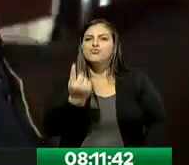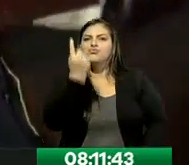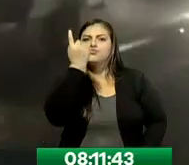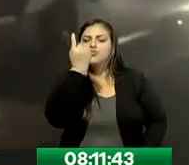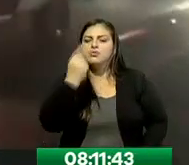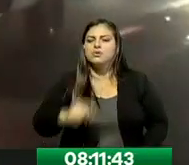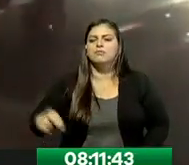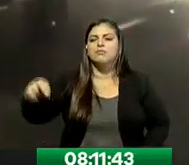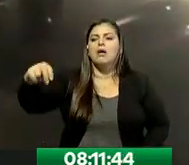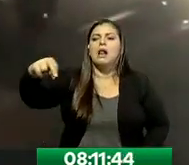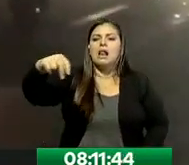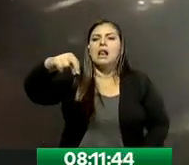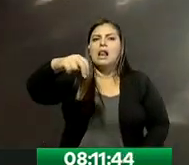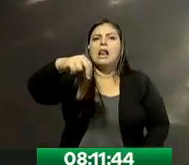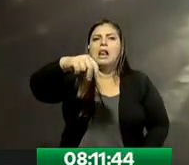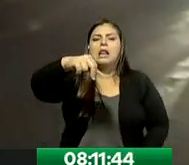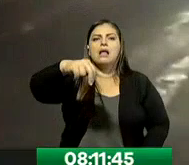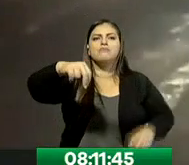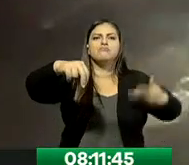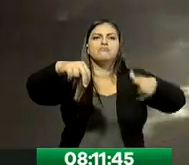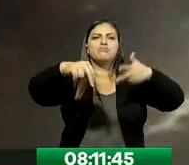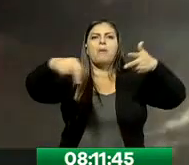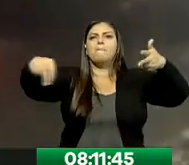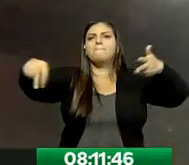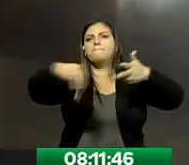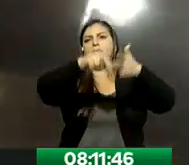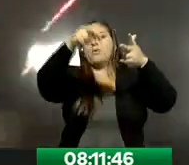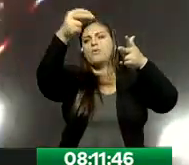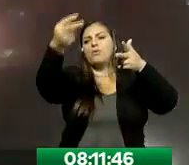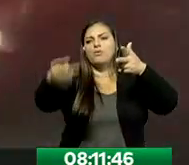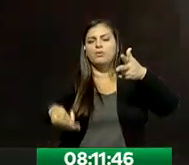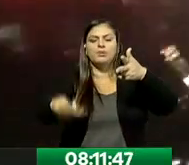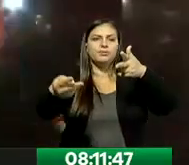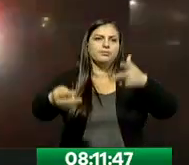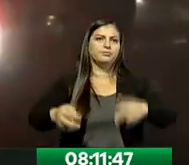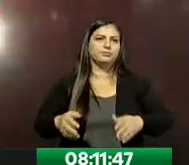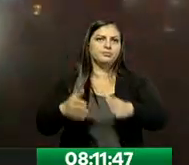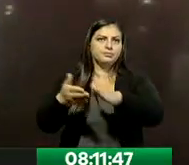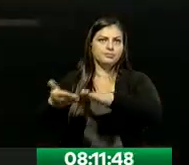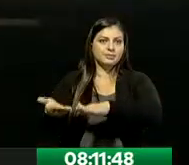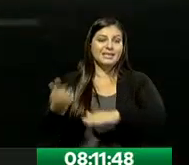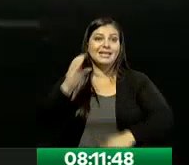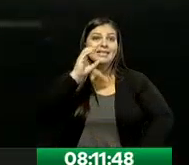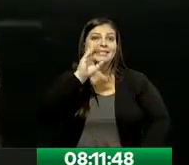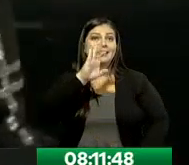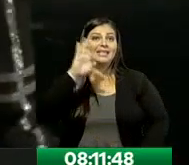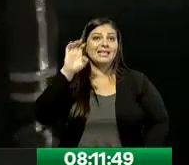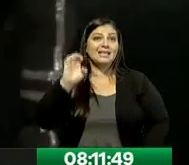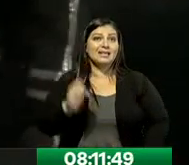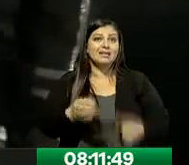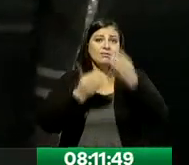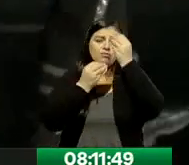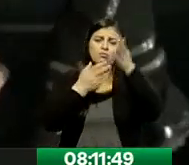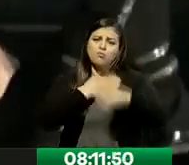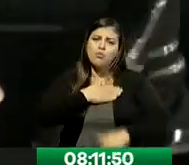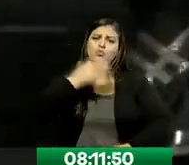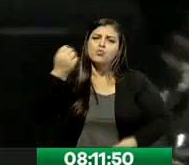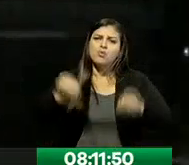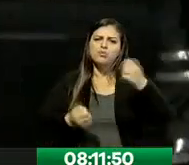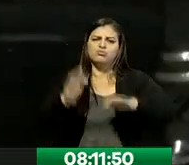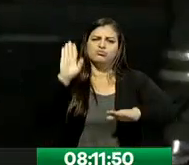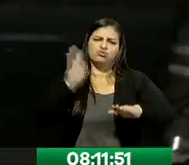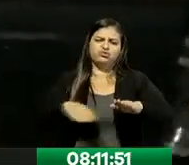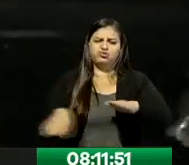una... Por lo pronto, la Comisión de Tránsito del Ecuador solicita a los conductores tener precaución para evitar este tipo de